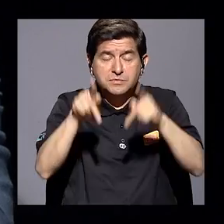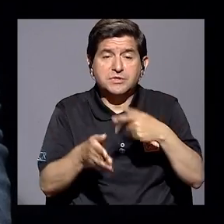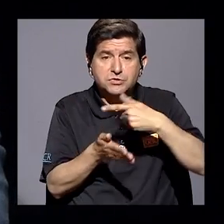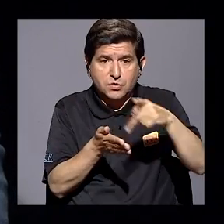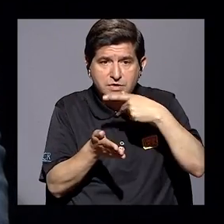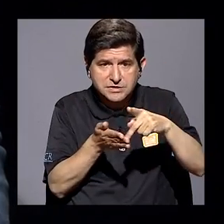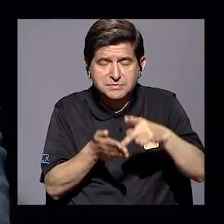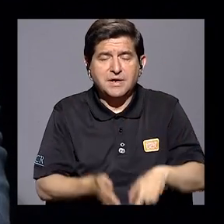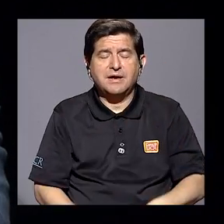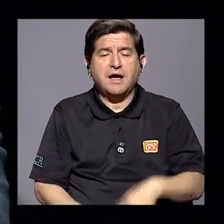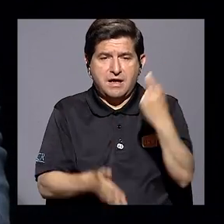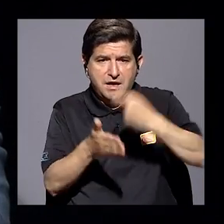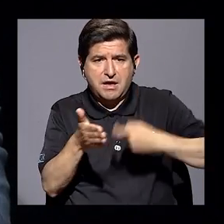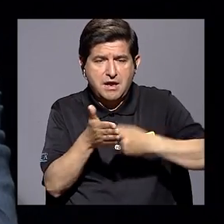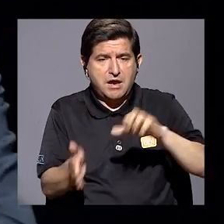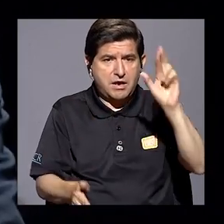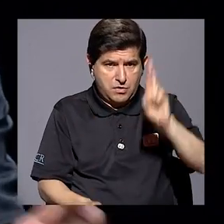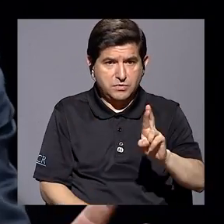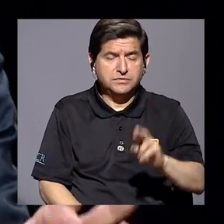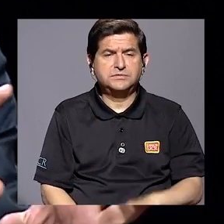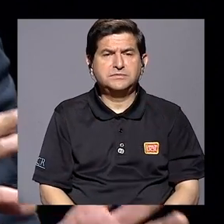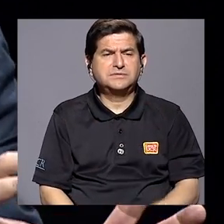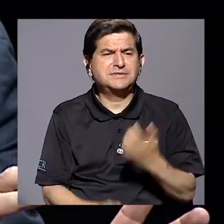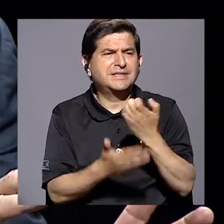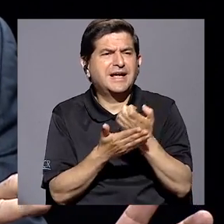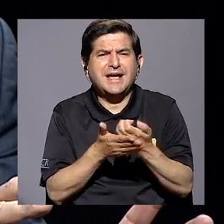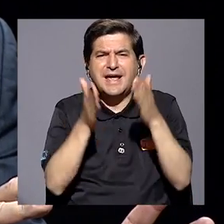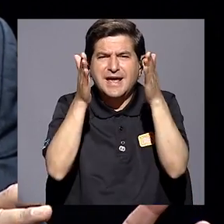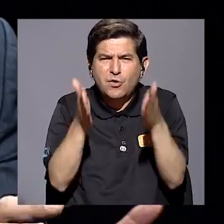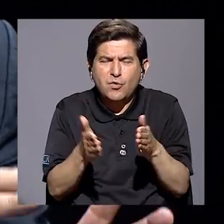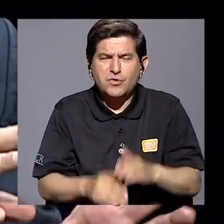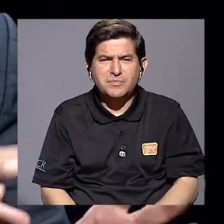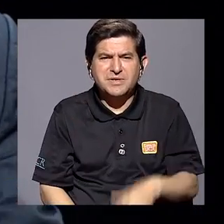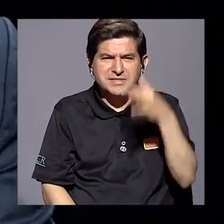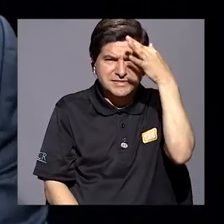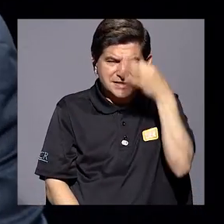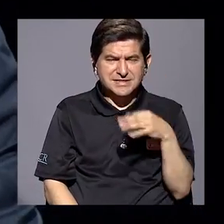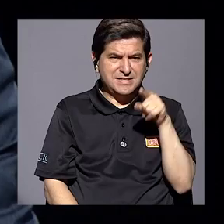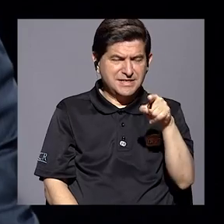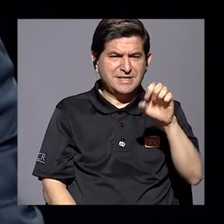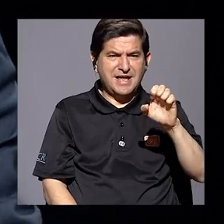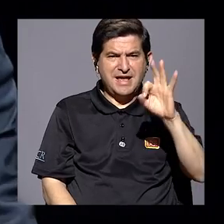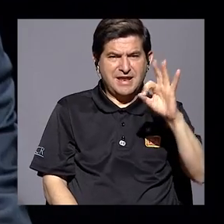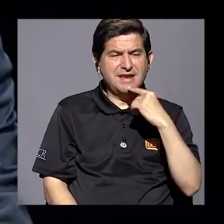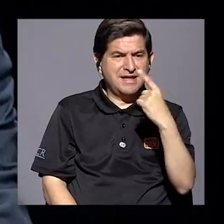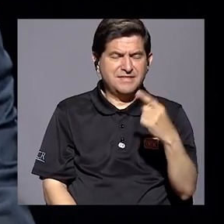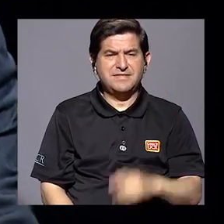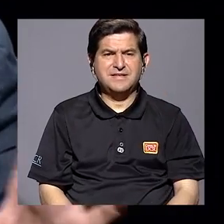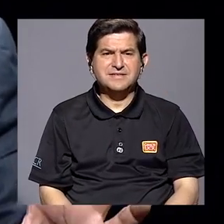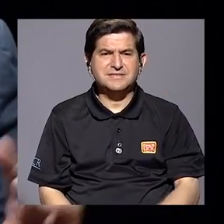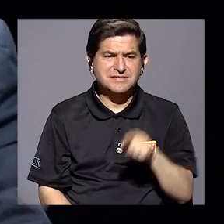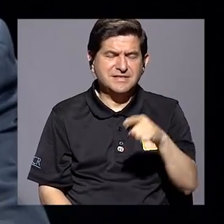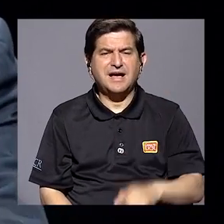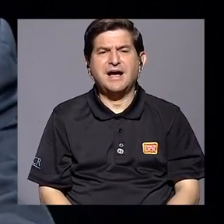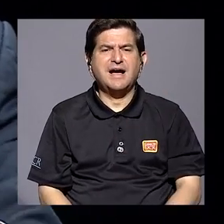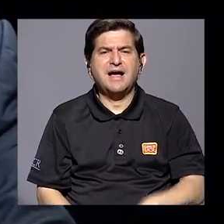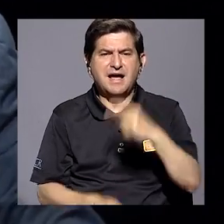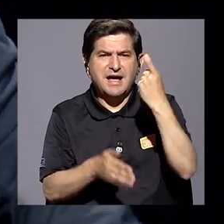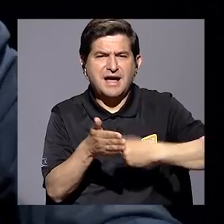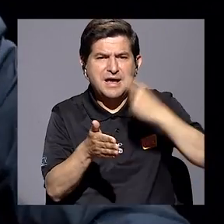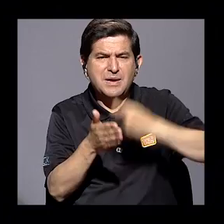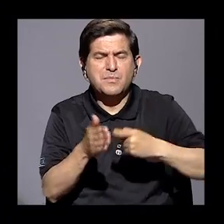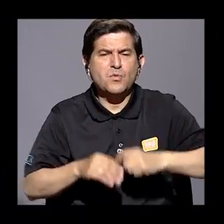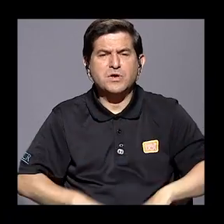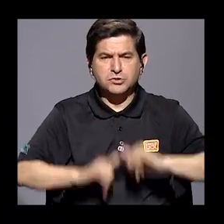mundo pague impuestos en costa rica que es algo que los economistas que siguen la posición de él y llaman algo así como el flat tax el impuesto